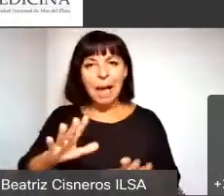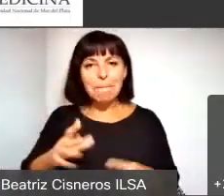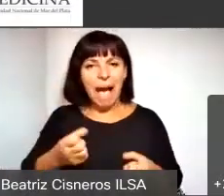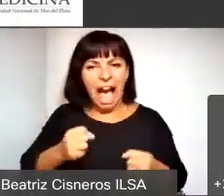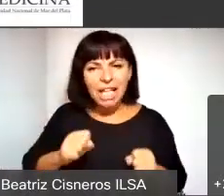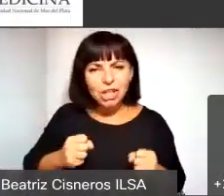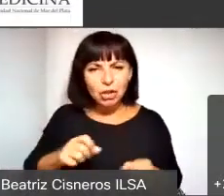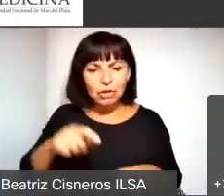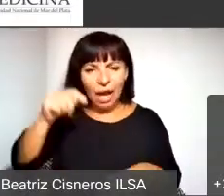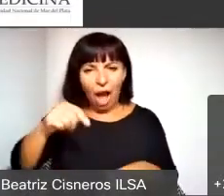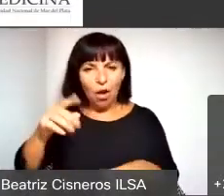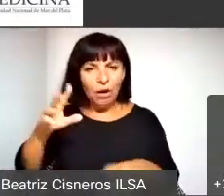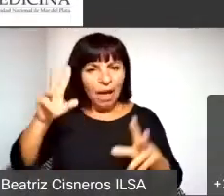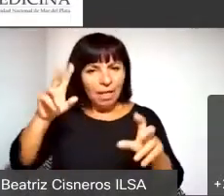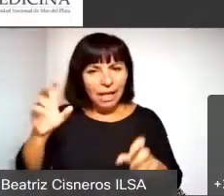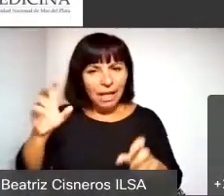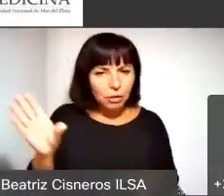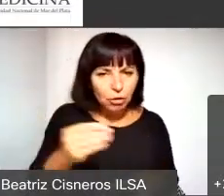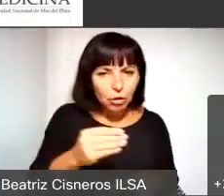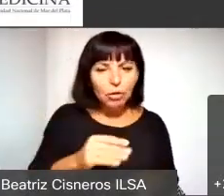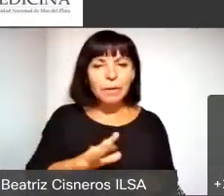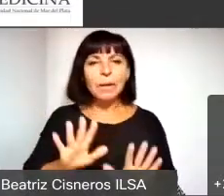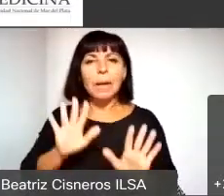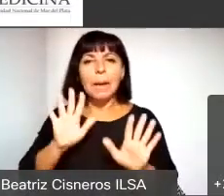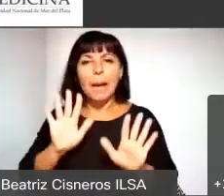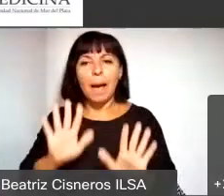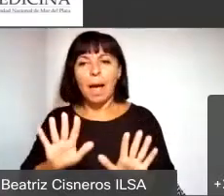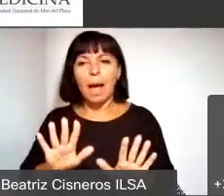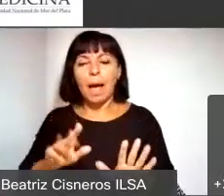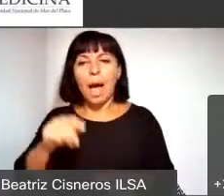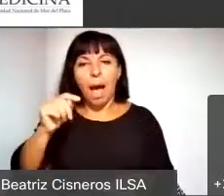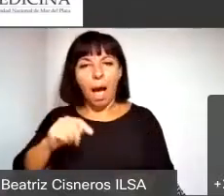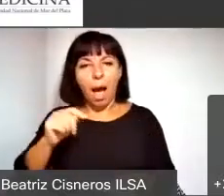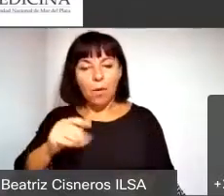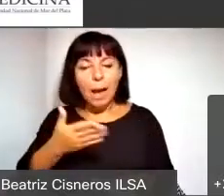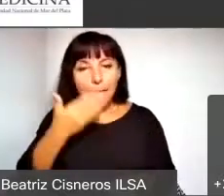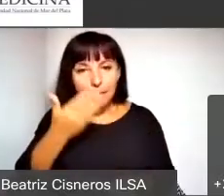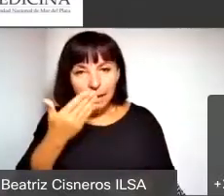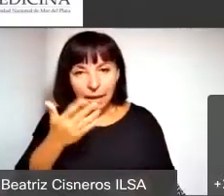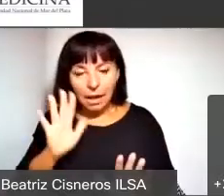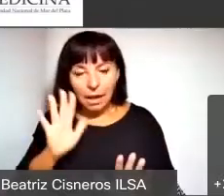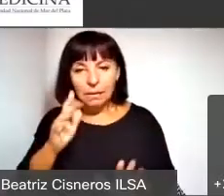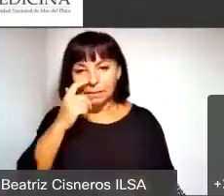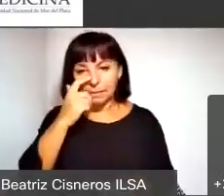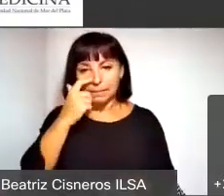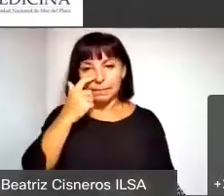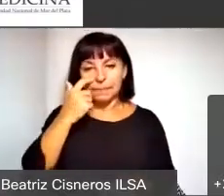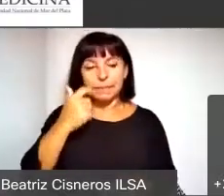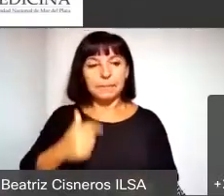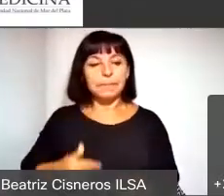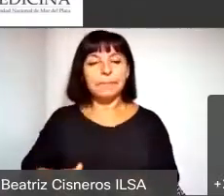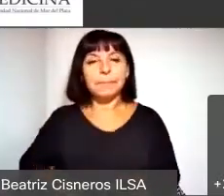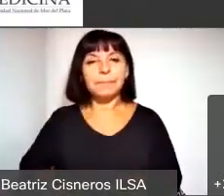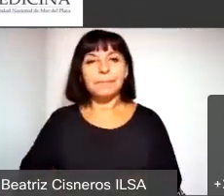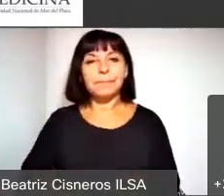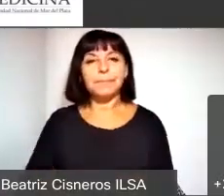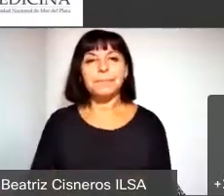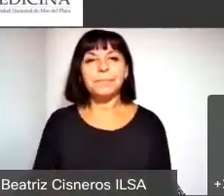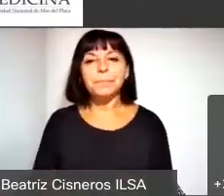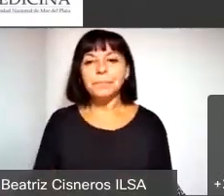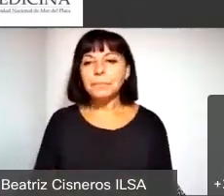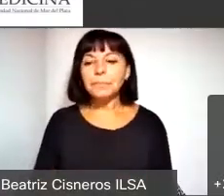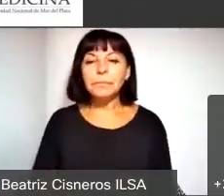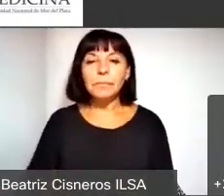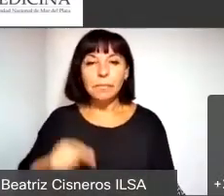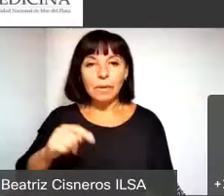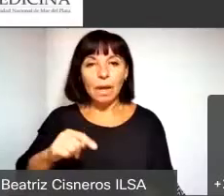Sí, vamos a ver todo eso. Sí, no me detuve a hablar hasta ahora de eso porque tienen su filmina, su diapositiva específica, ¿sí? Pero vamos a